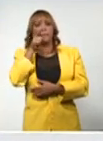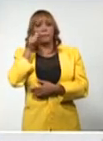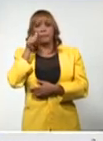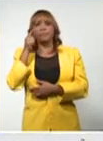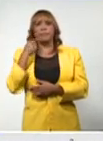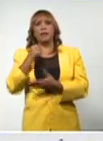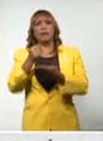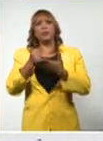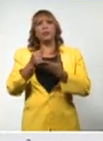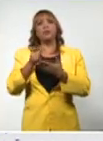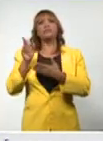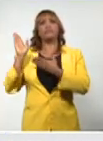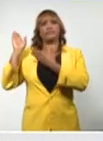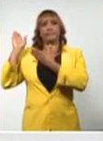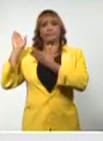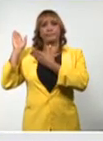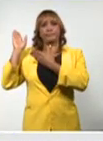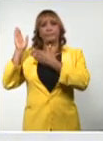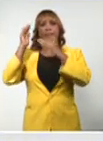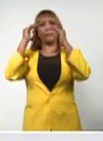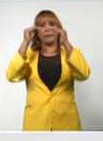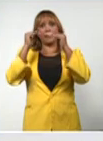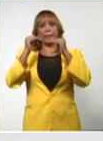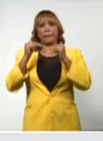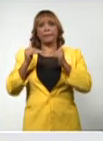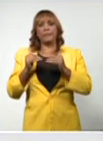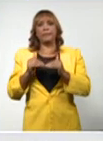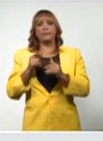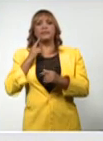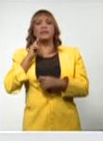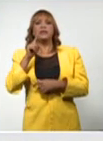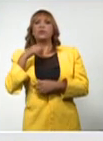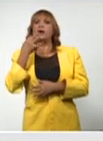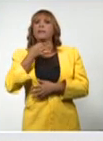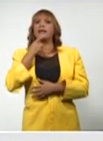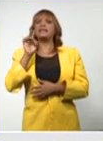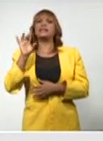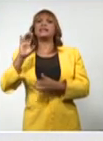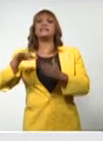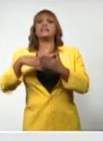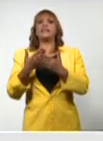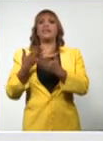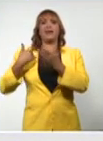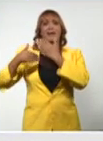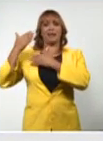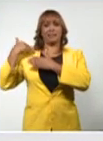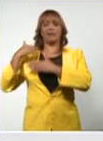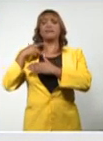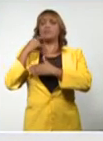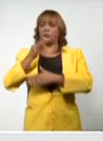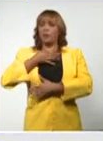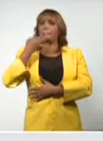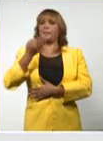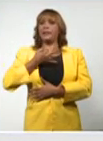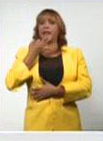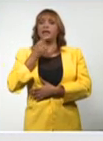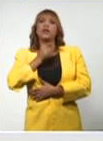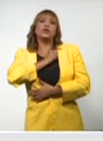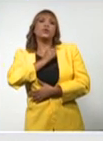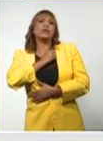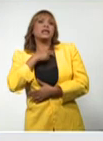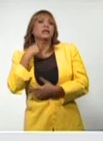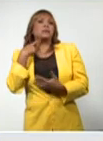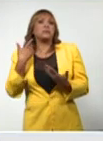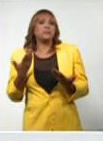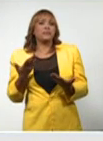amor? Ahí está. De esto yo hablé hace como 15 días y yo lo que quiero es llamar